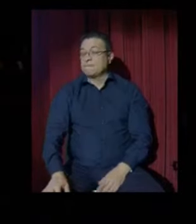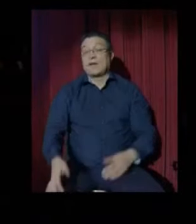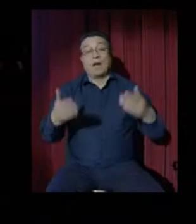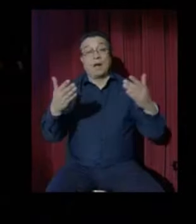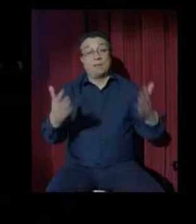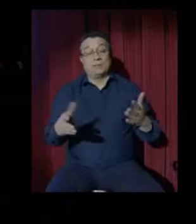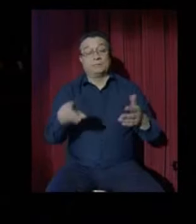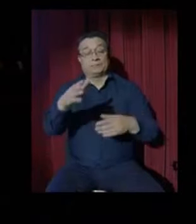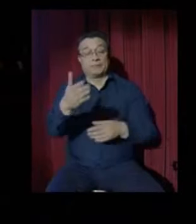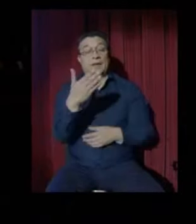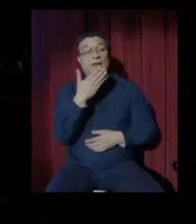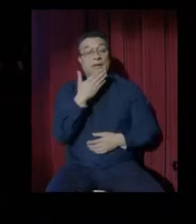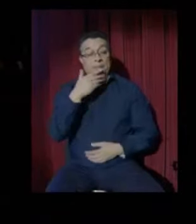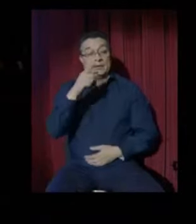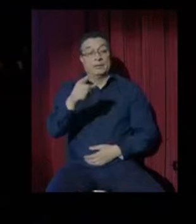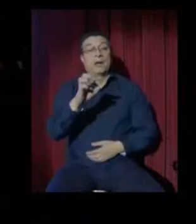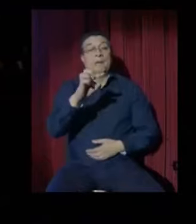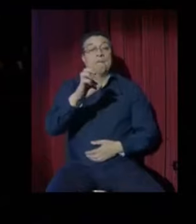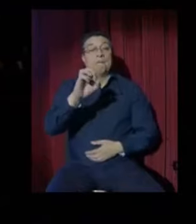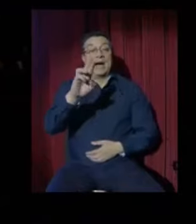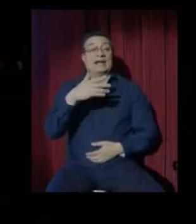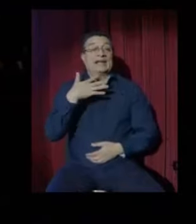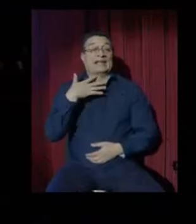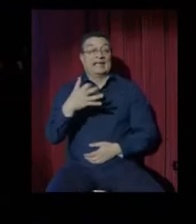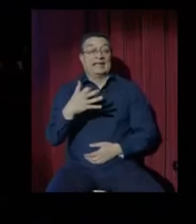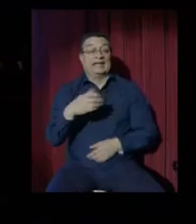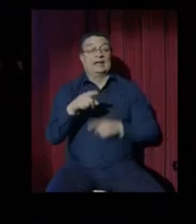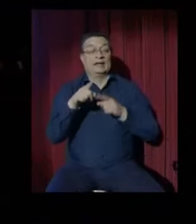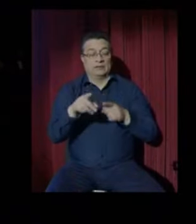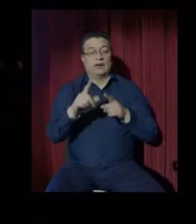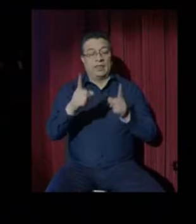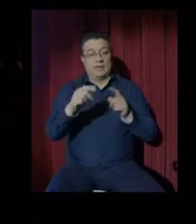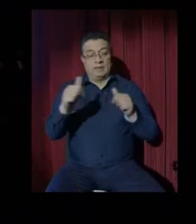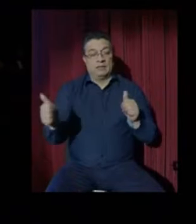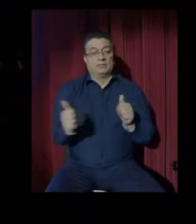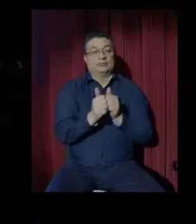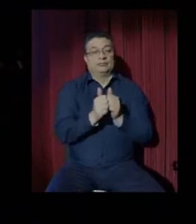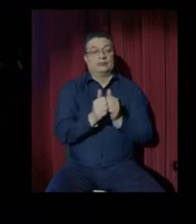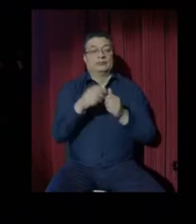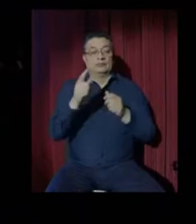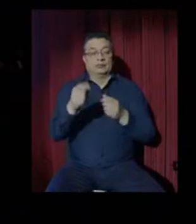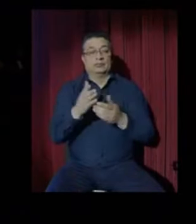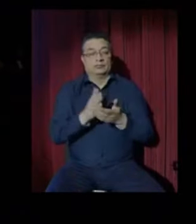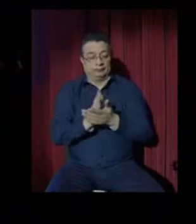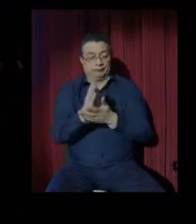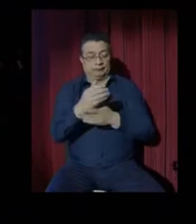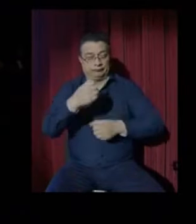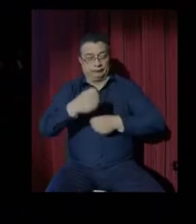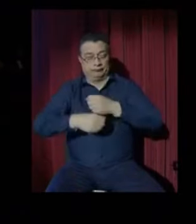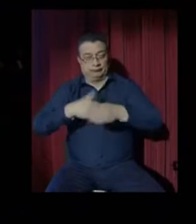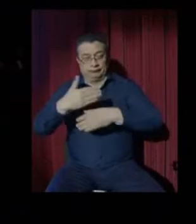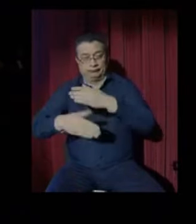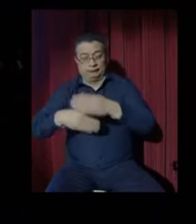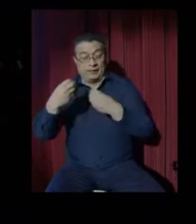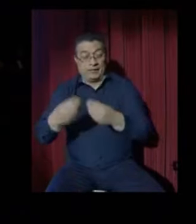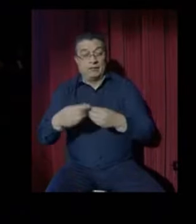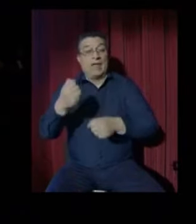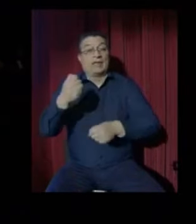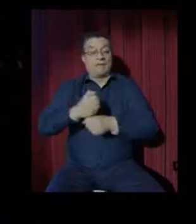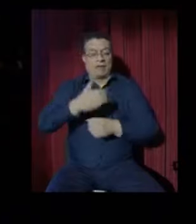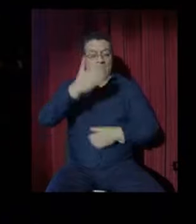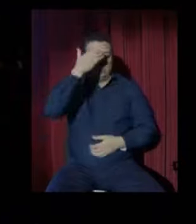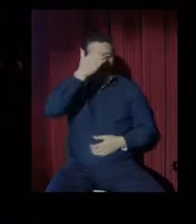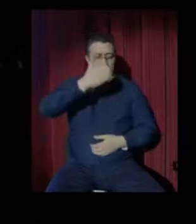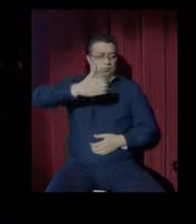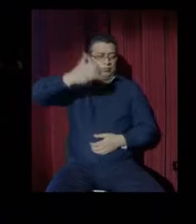bueno y a la creación de los parques eh tiene que ir acompañado de administración efectiva y ahí el trabajo muy profesional